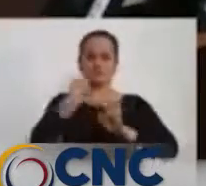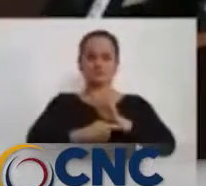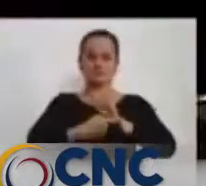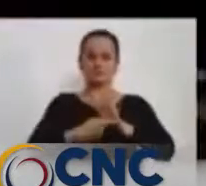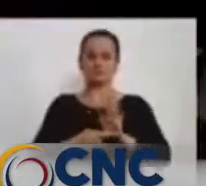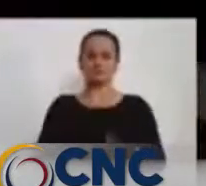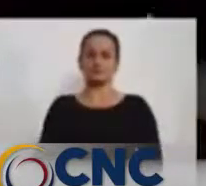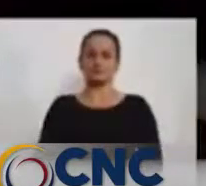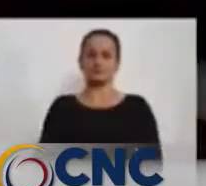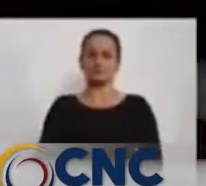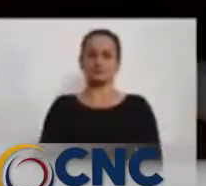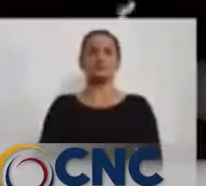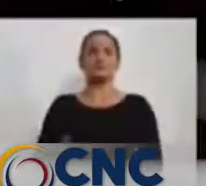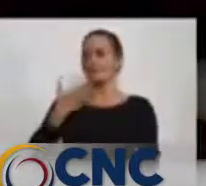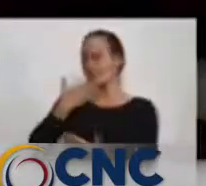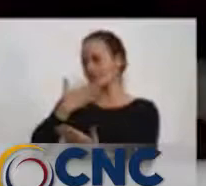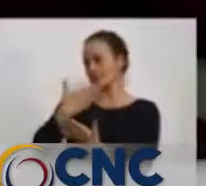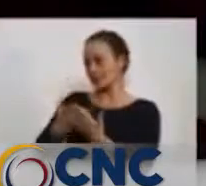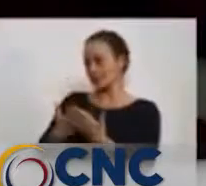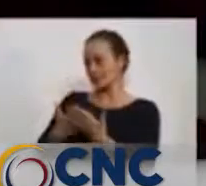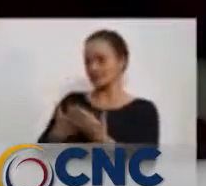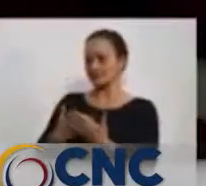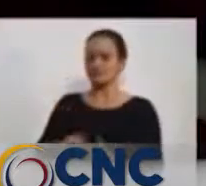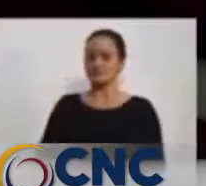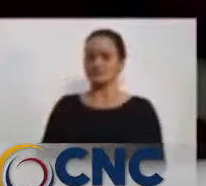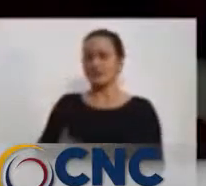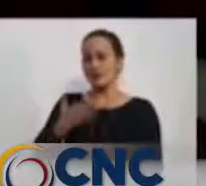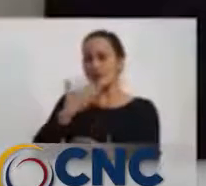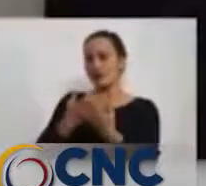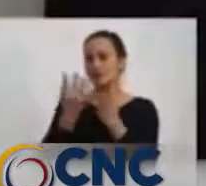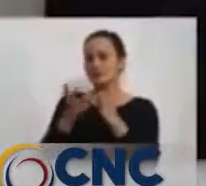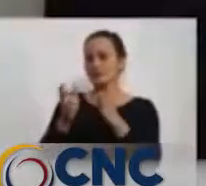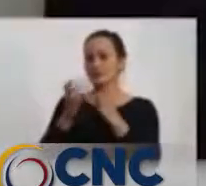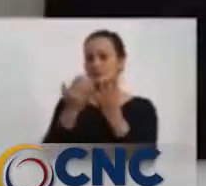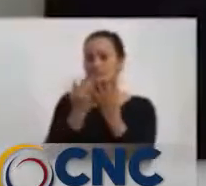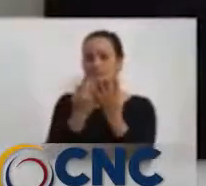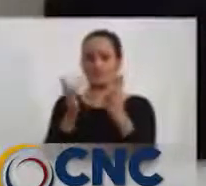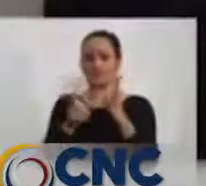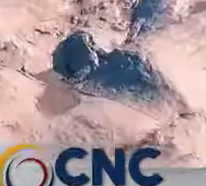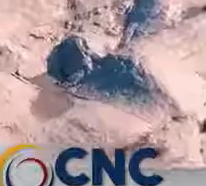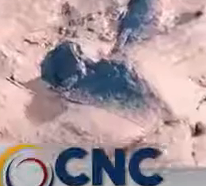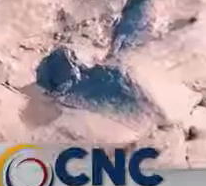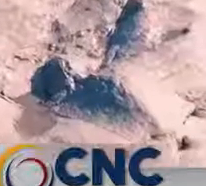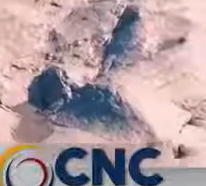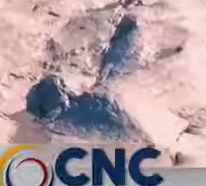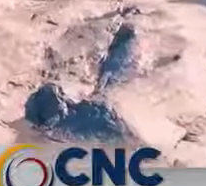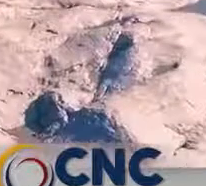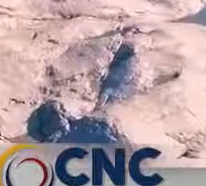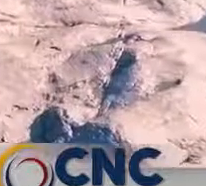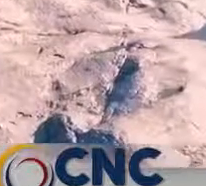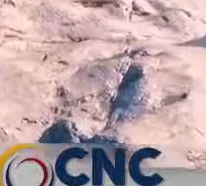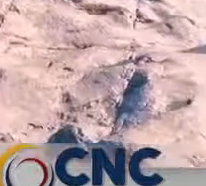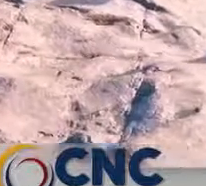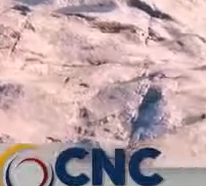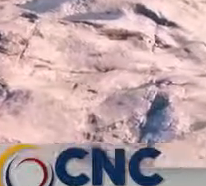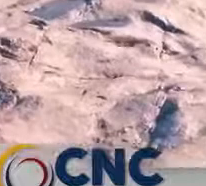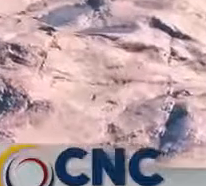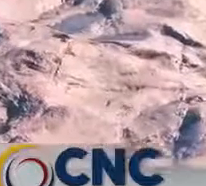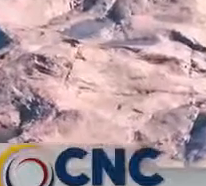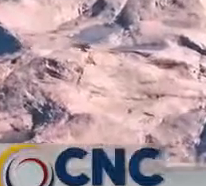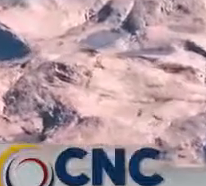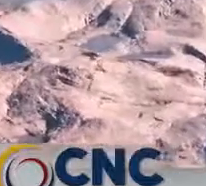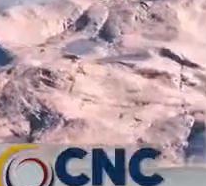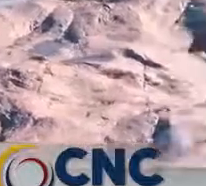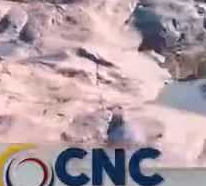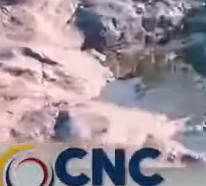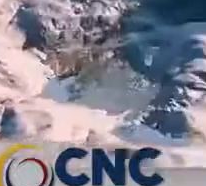de generaciones vigentes y futuras en la interpretación de la música vallenata, en concordancia con la declaratoria de salvaguardia y exaltación del